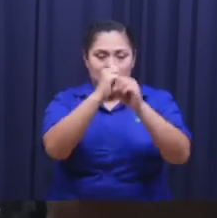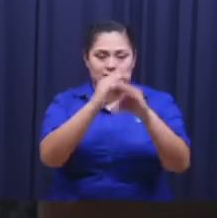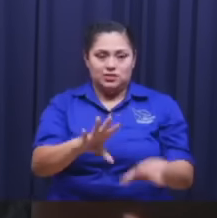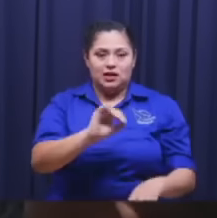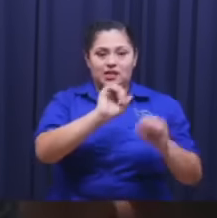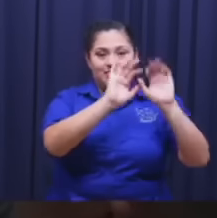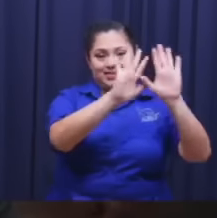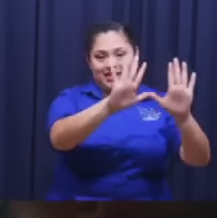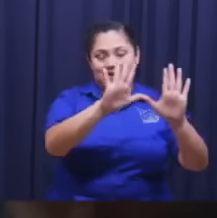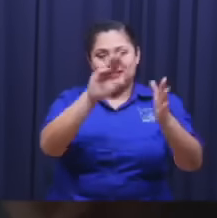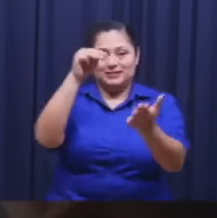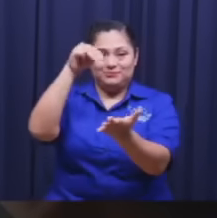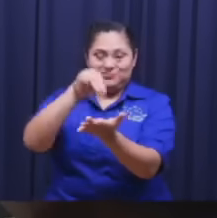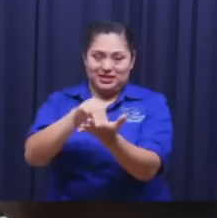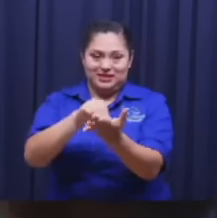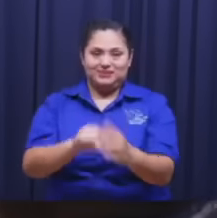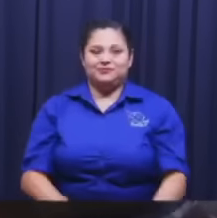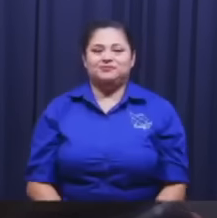10,000.